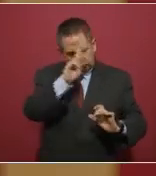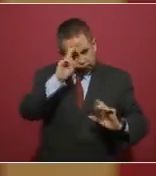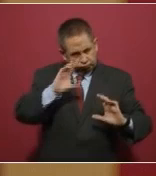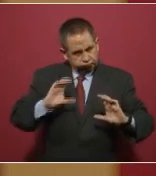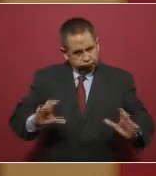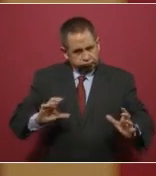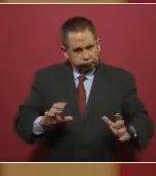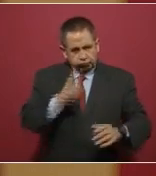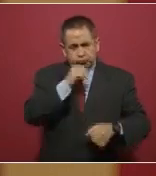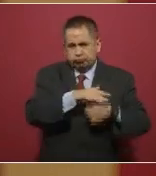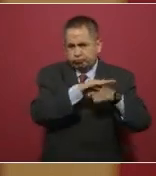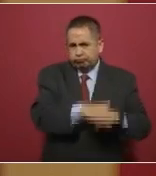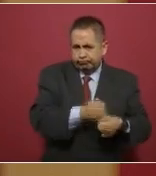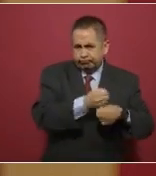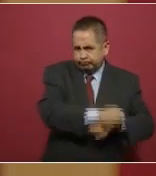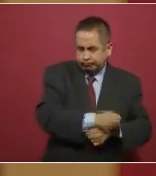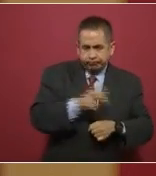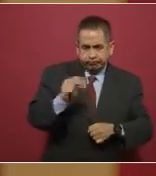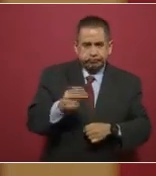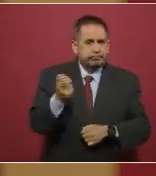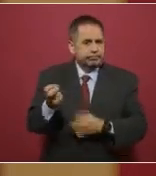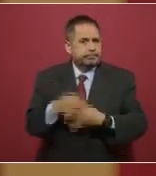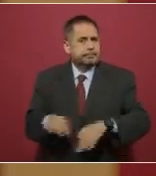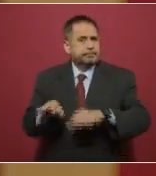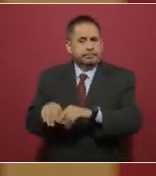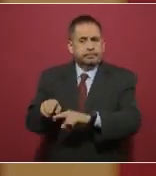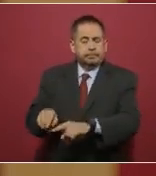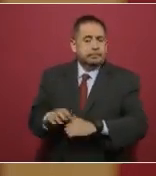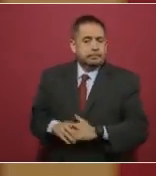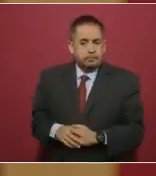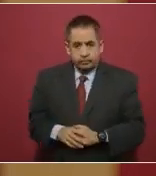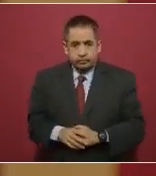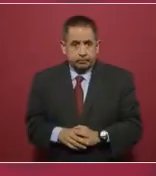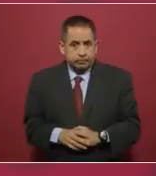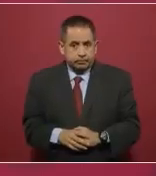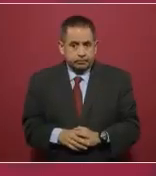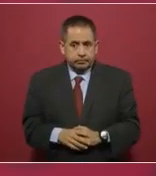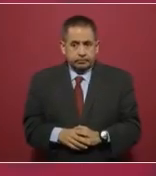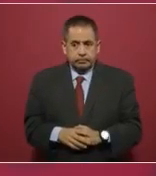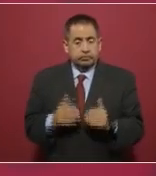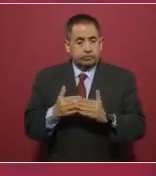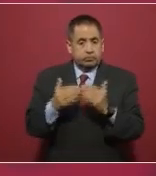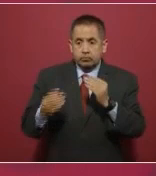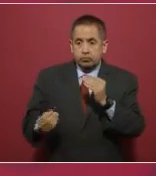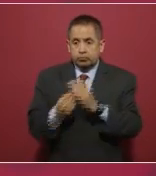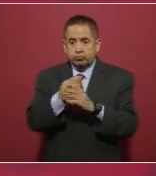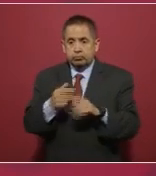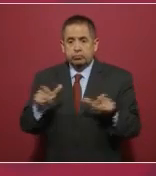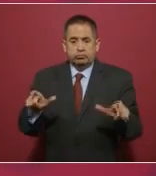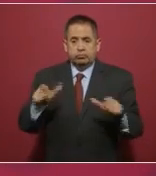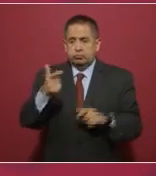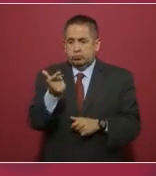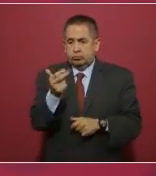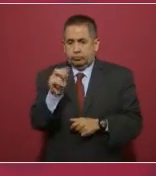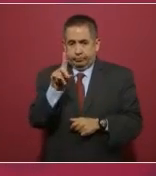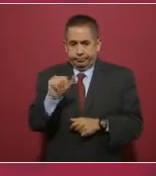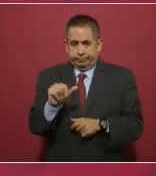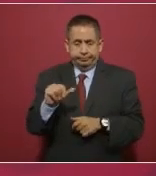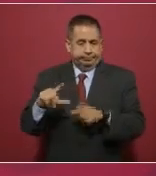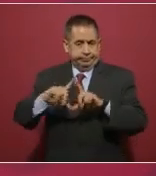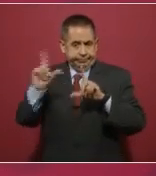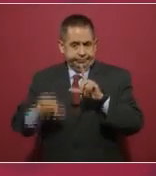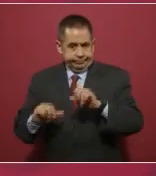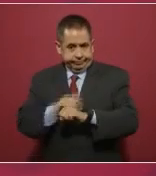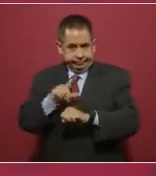Esto va a ser muy importante. Ahora, con la Guardia Nacional, vamos a